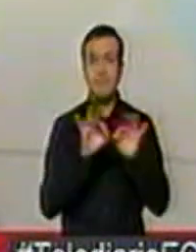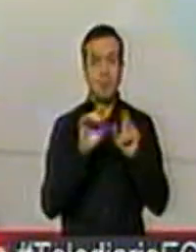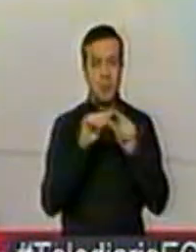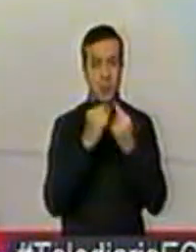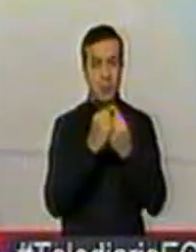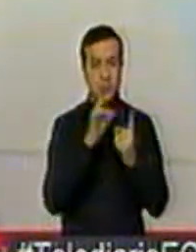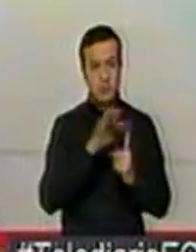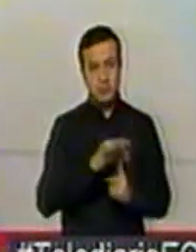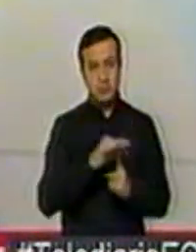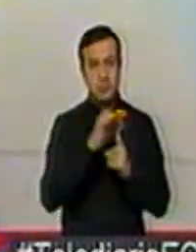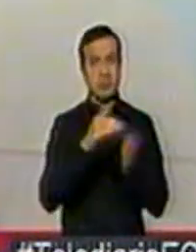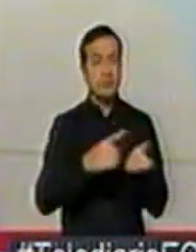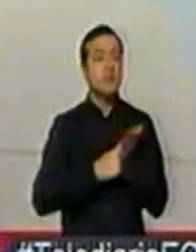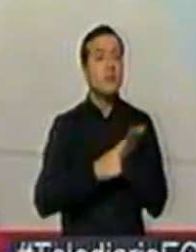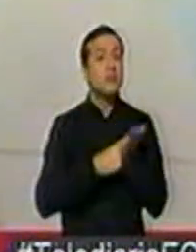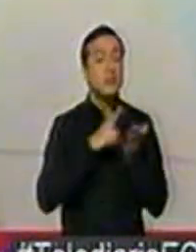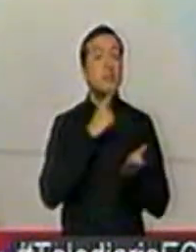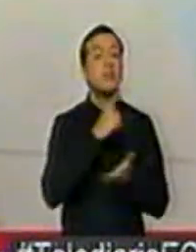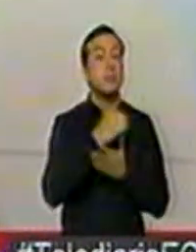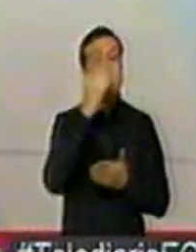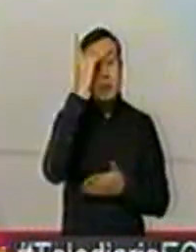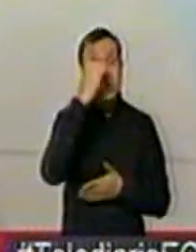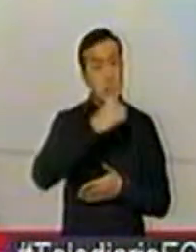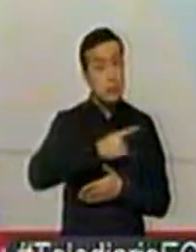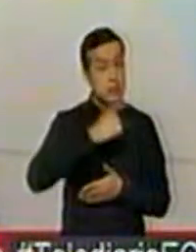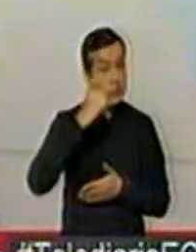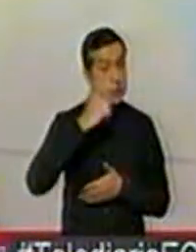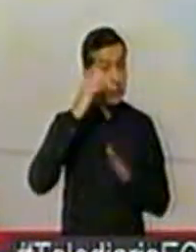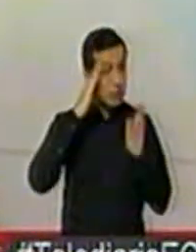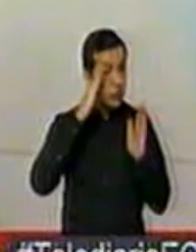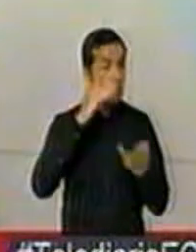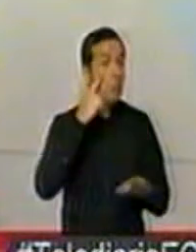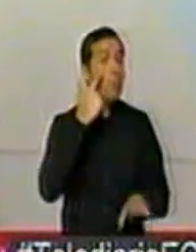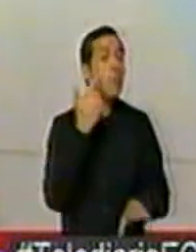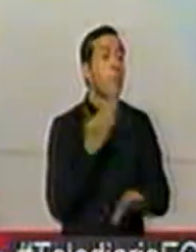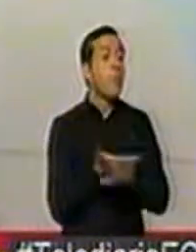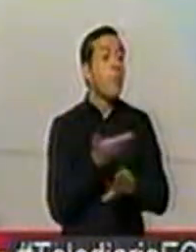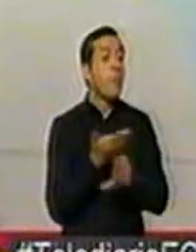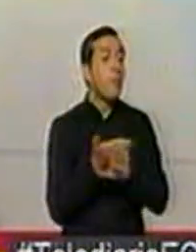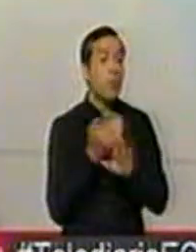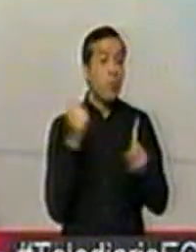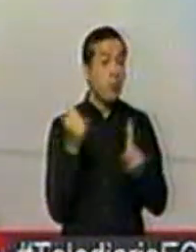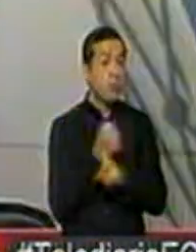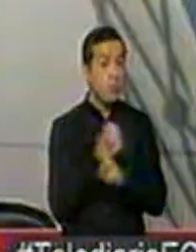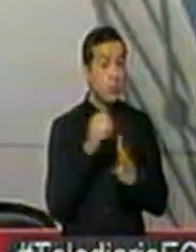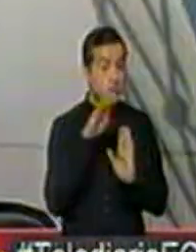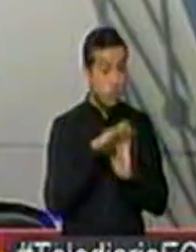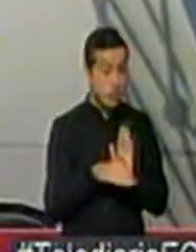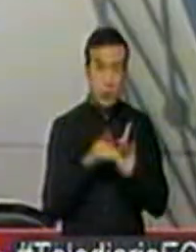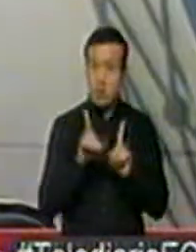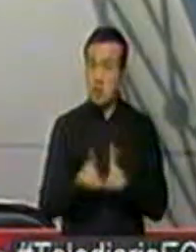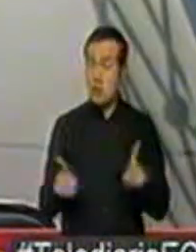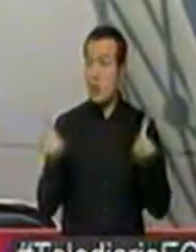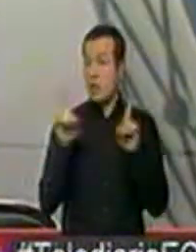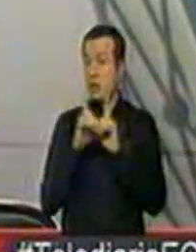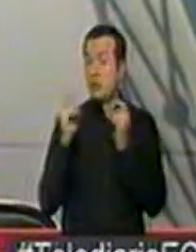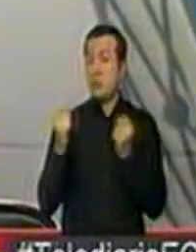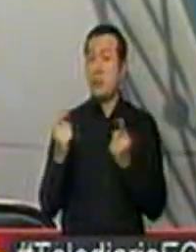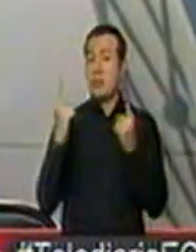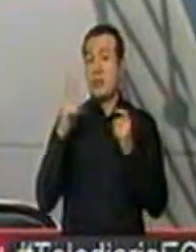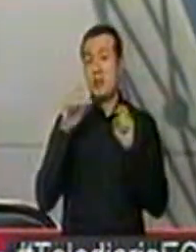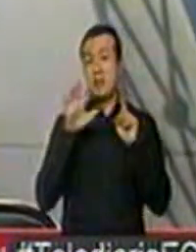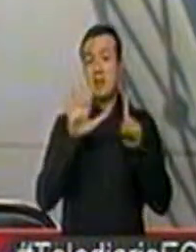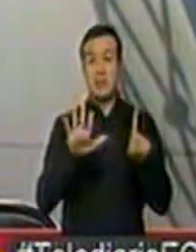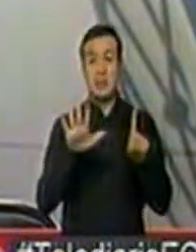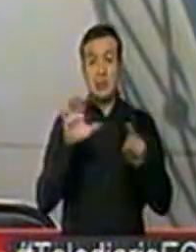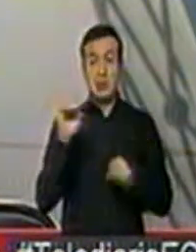especializada que permita tomar decisiones y tener propuestas para reducir los índices de violencia. Las cifras realmente son alarmantes, más de